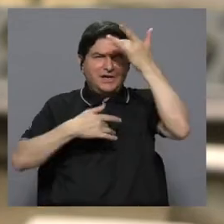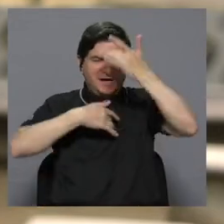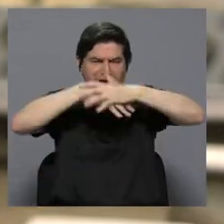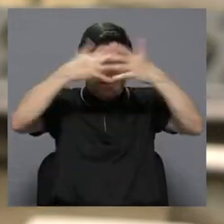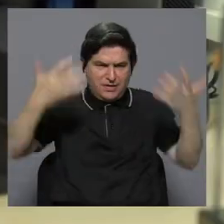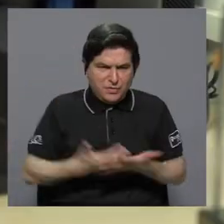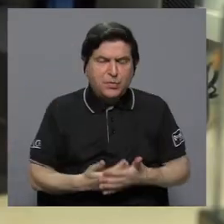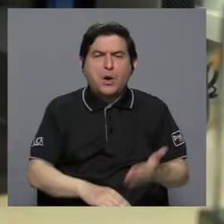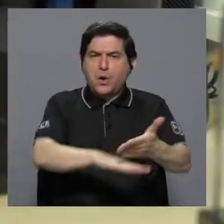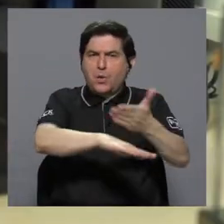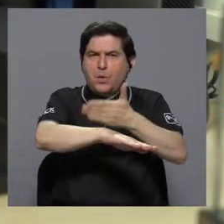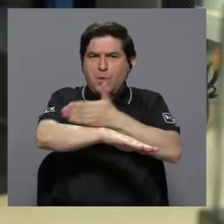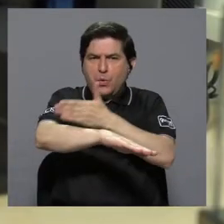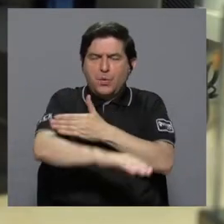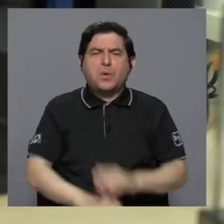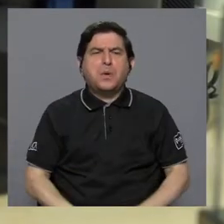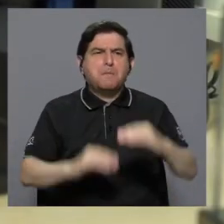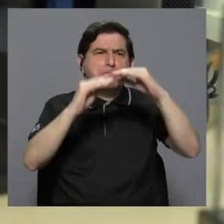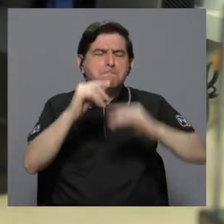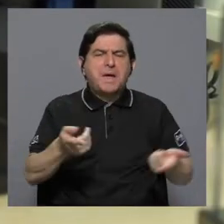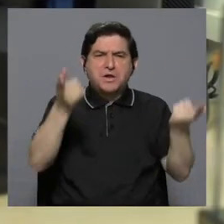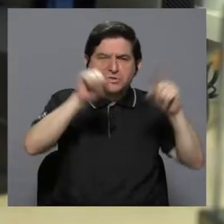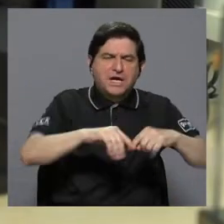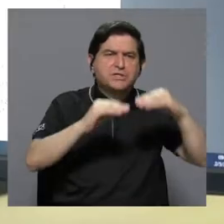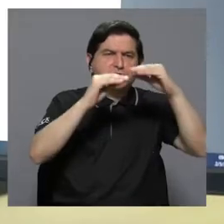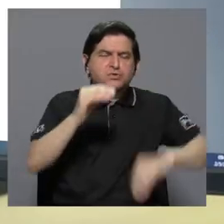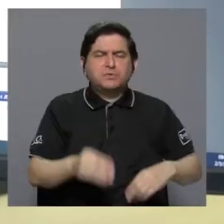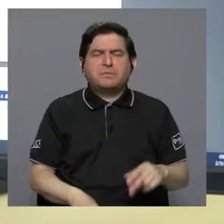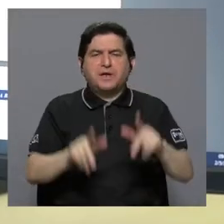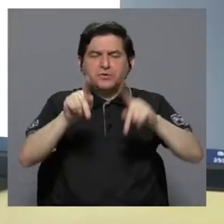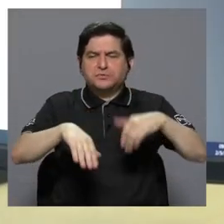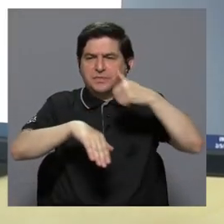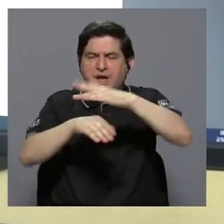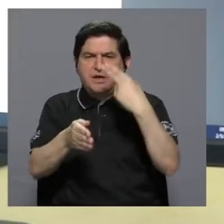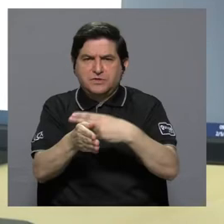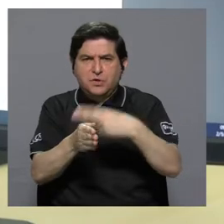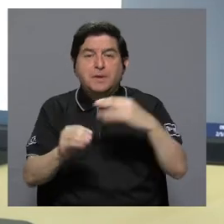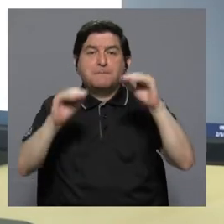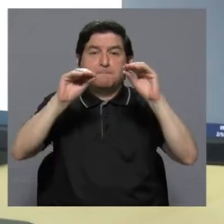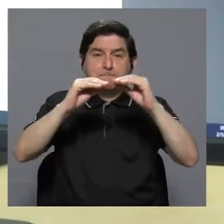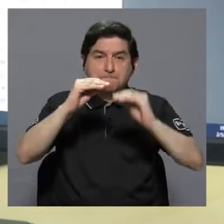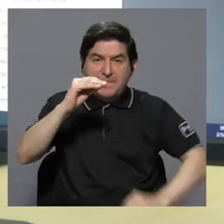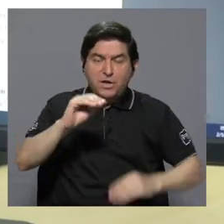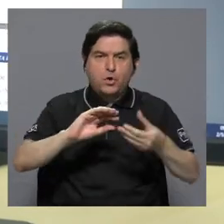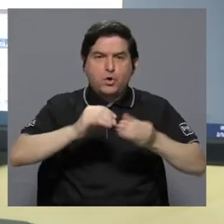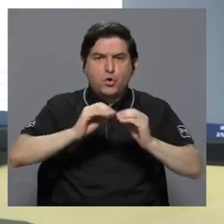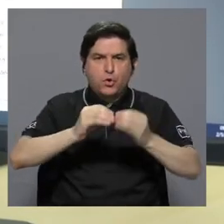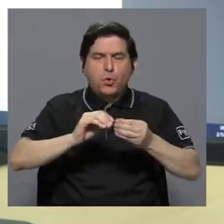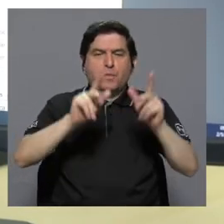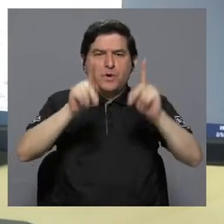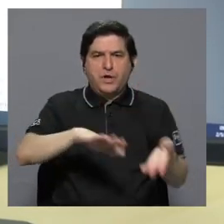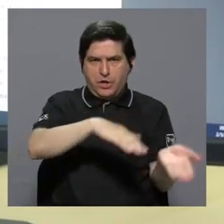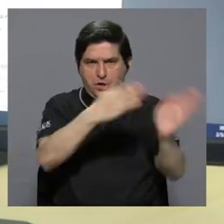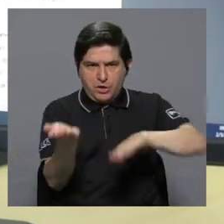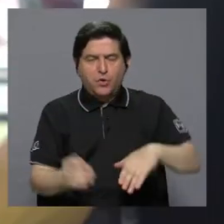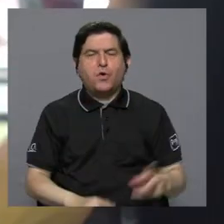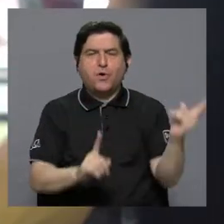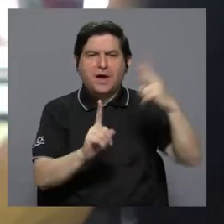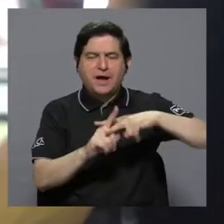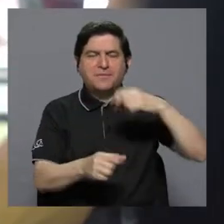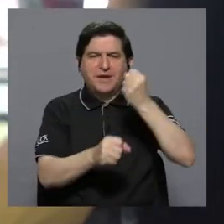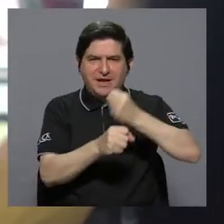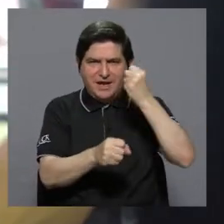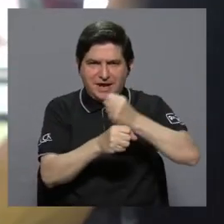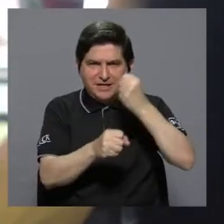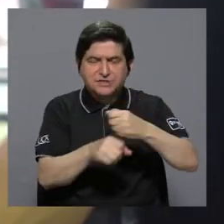a mejorar, menos casos, menos hospitalizaciones y consecuentemente menos muertes, la aplicación de la modalidad del